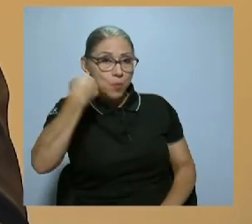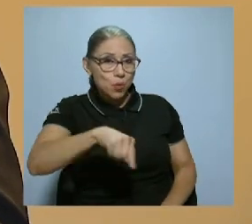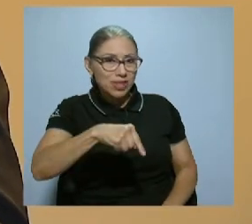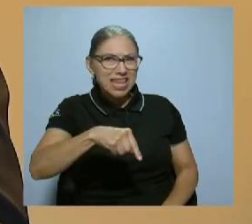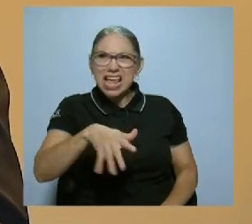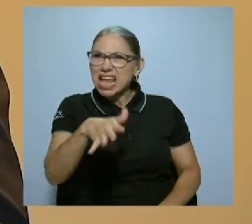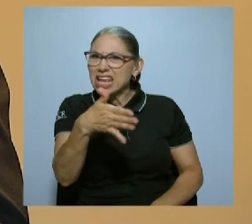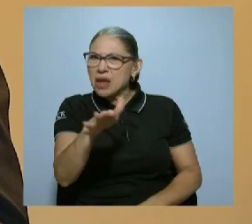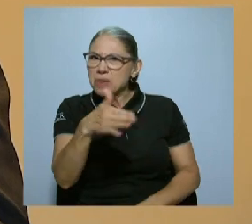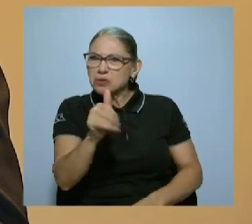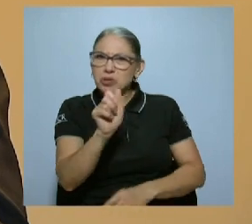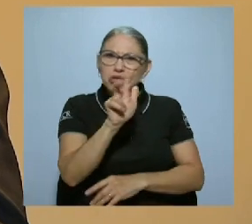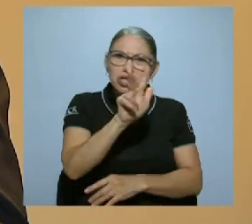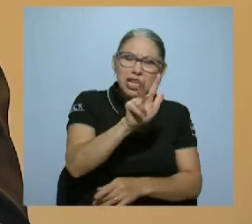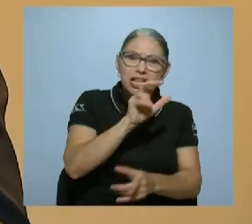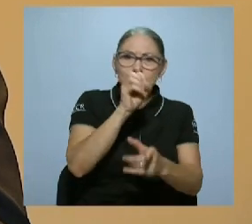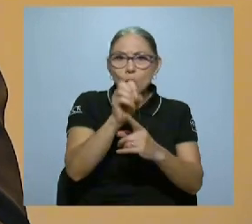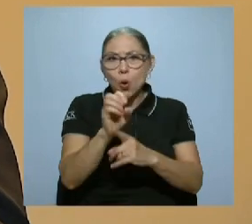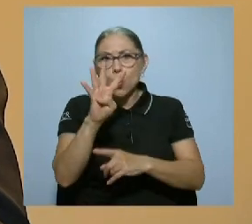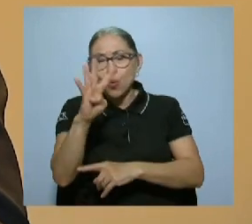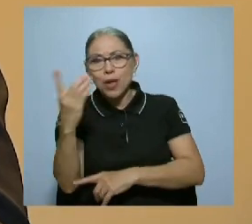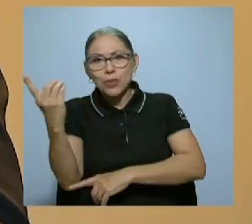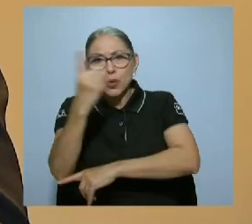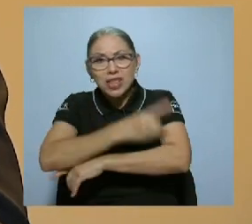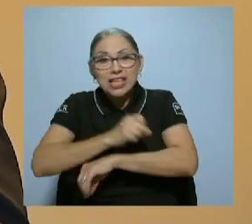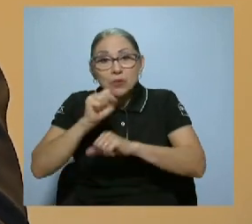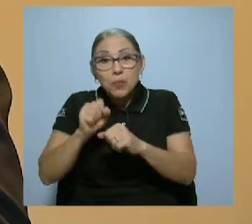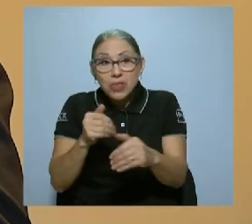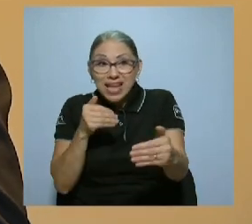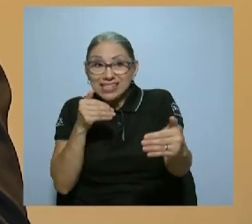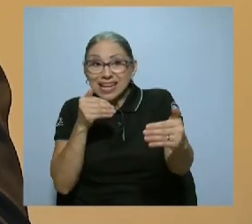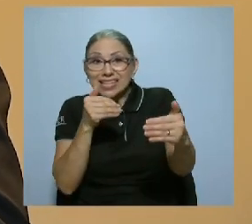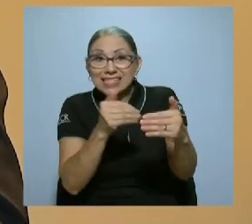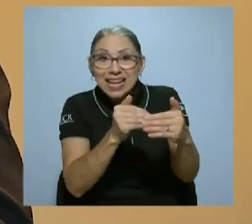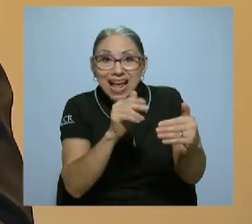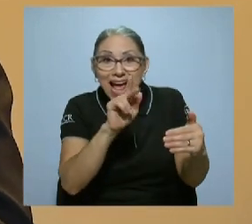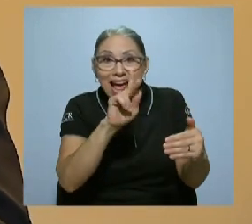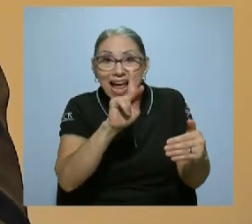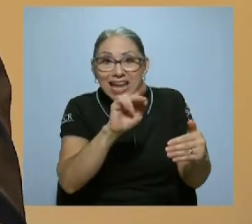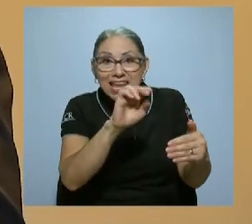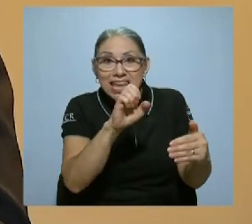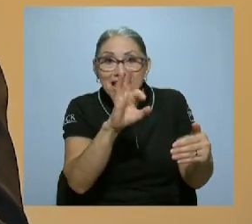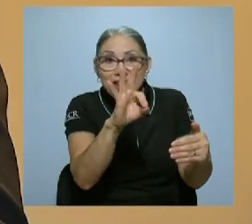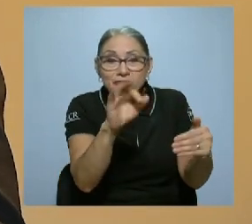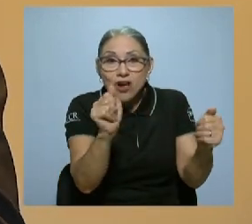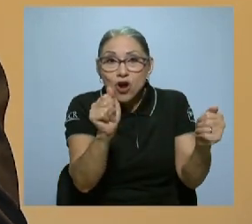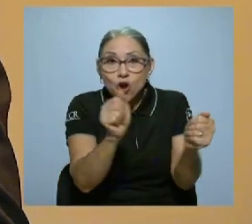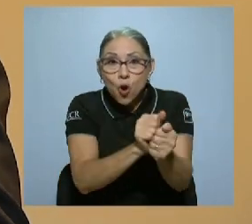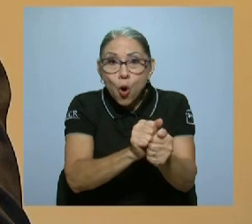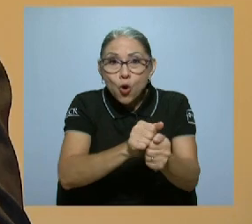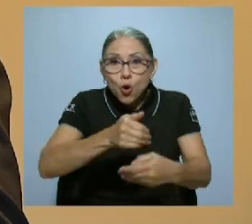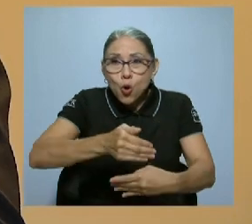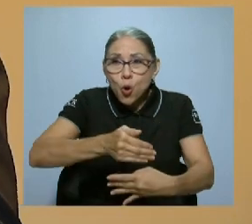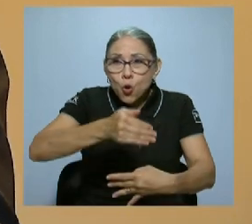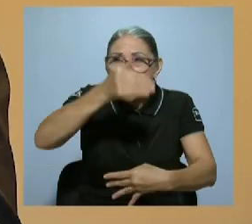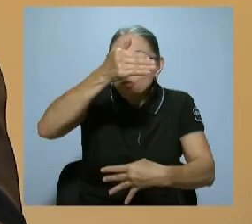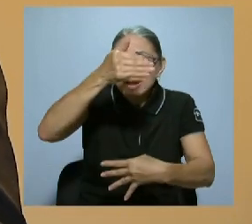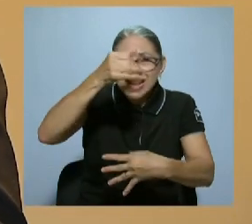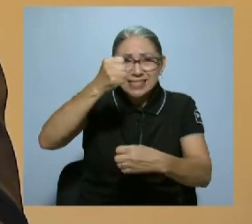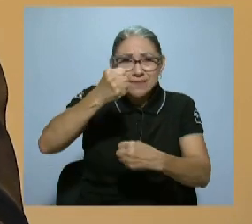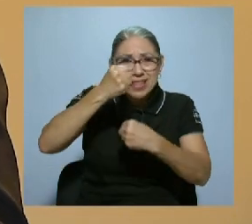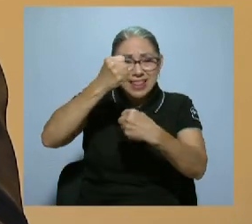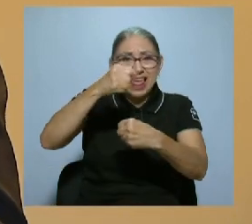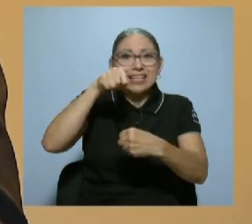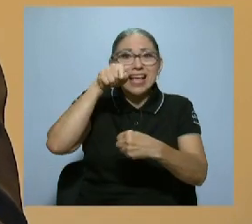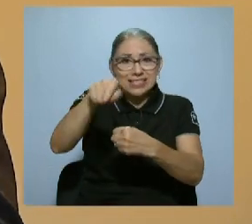4 días podían estar en las cercanías de Kiev con columnas blindadas, y efectivamente así lanzaron sus columnas blindadas, de las cuales es